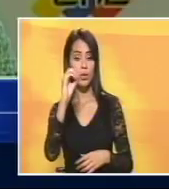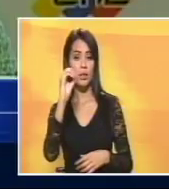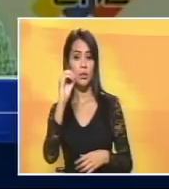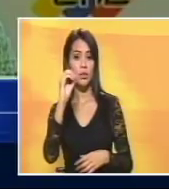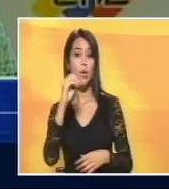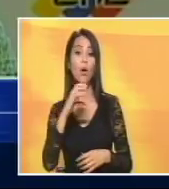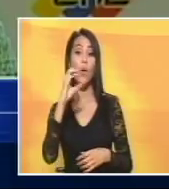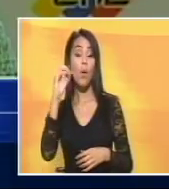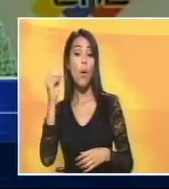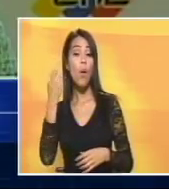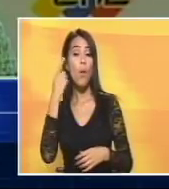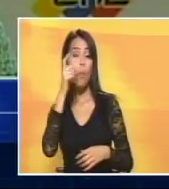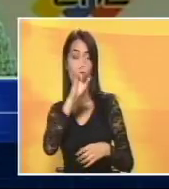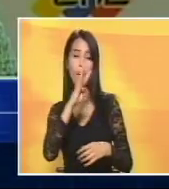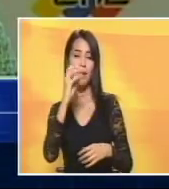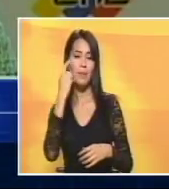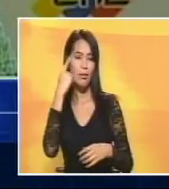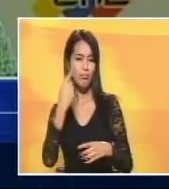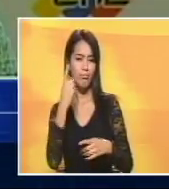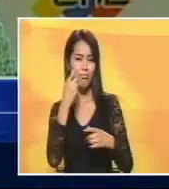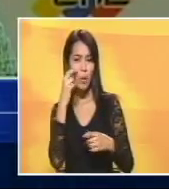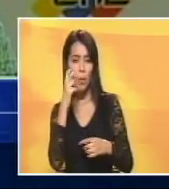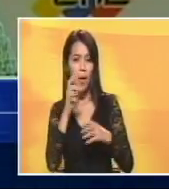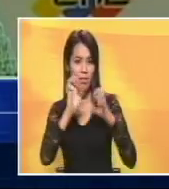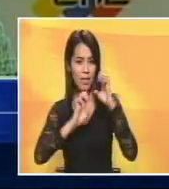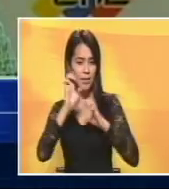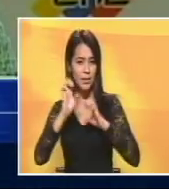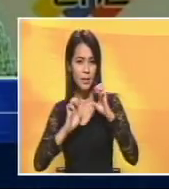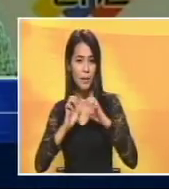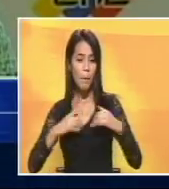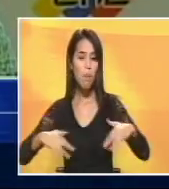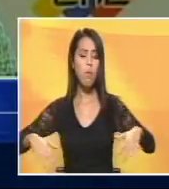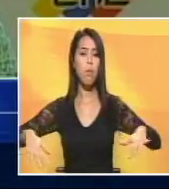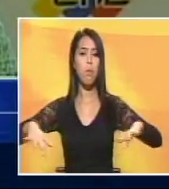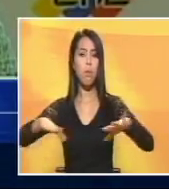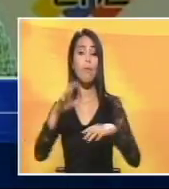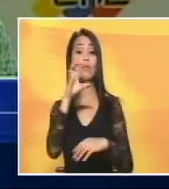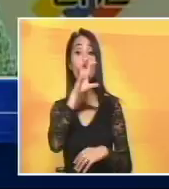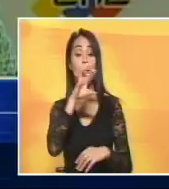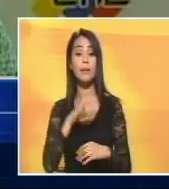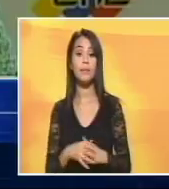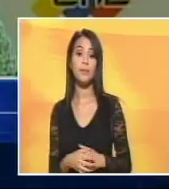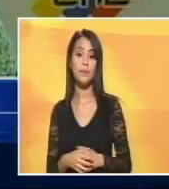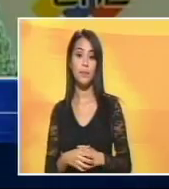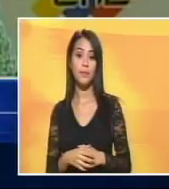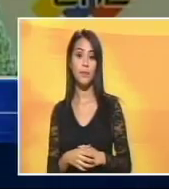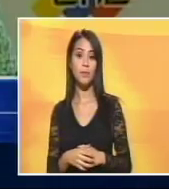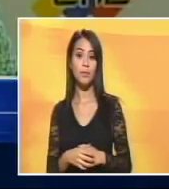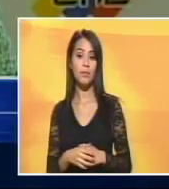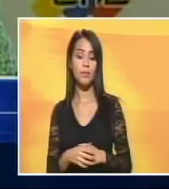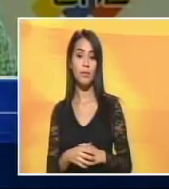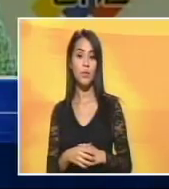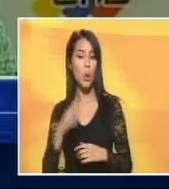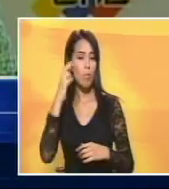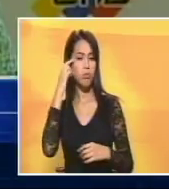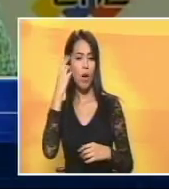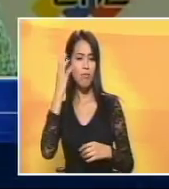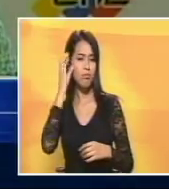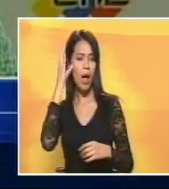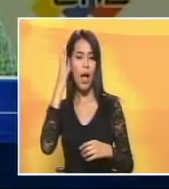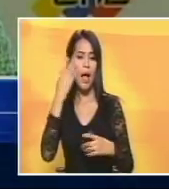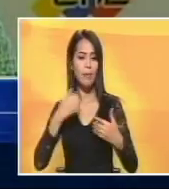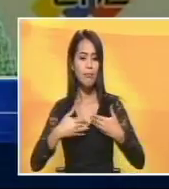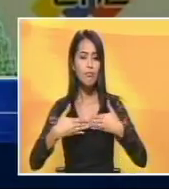1.240 observadores nacionales desplegados en todo el país con amplio nivel de acceso